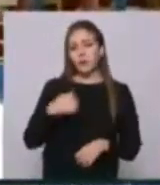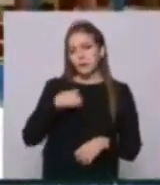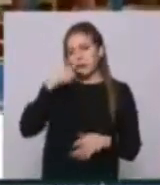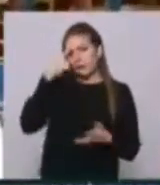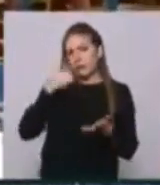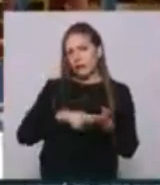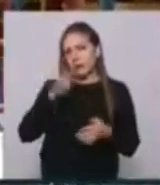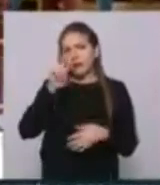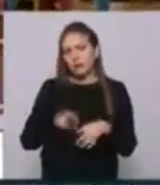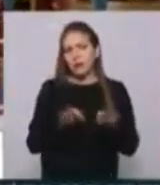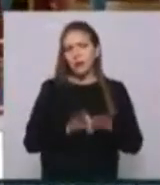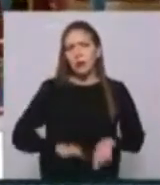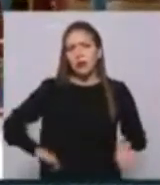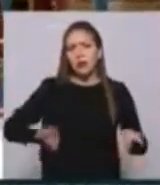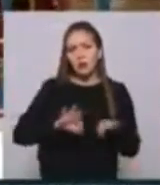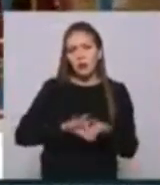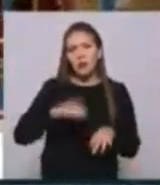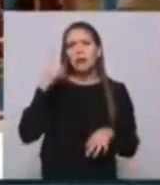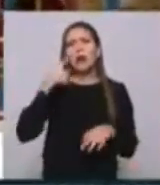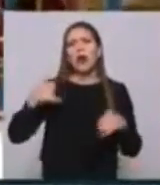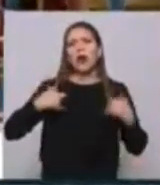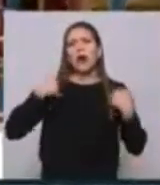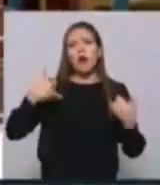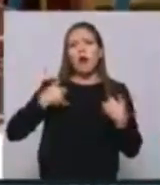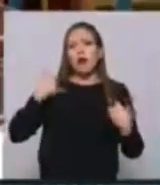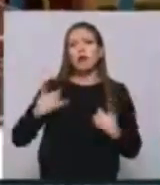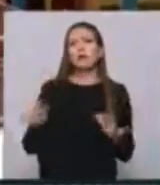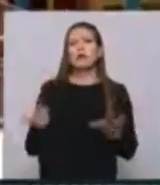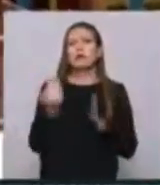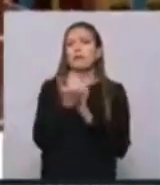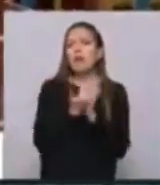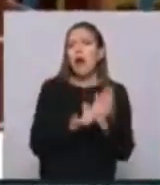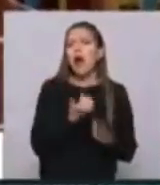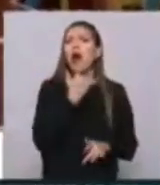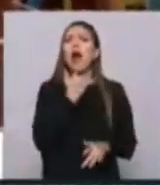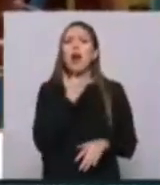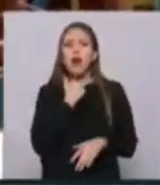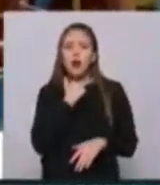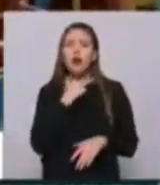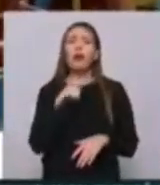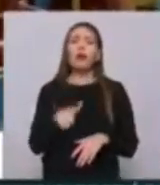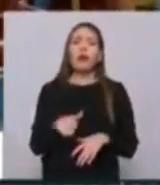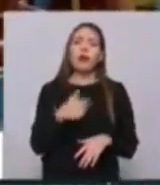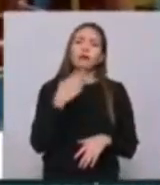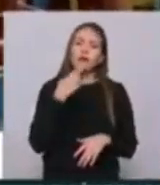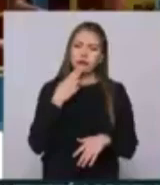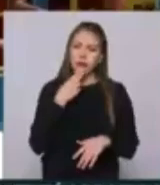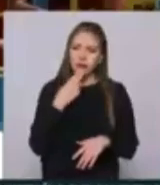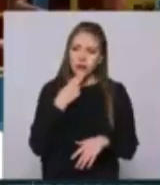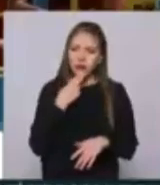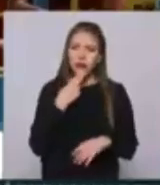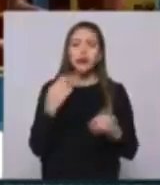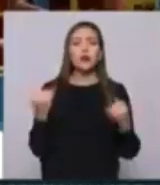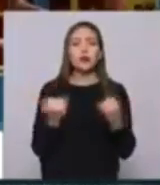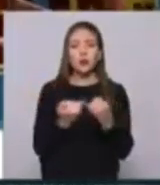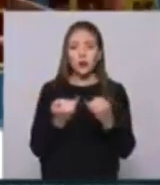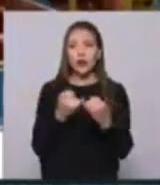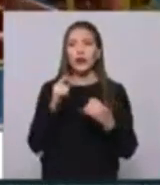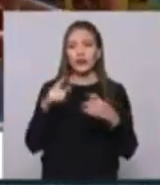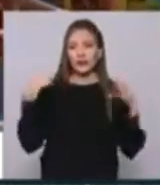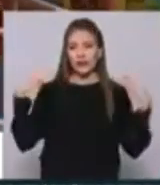que nada, ¿no? Para los jóvenes, menos alcohol, pues es como una ayuda, y de los chalecos salvavidas igual.